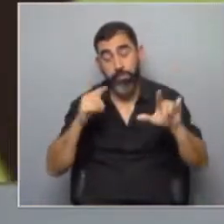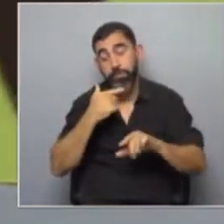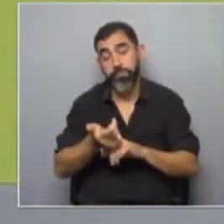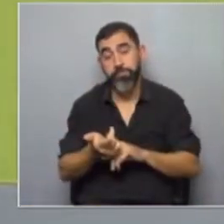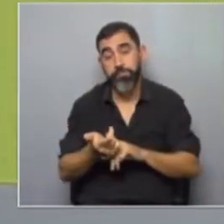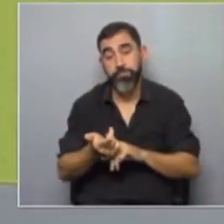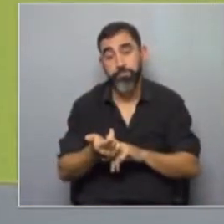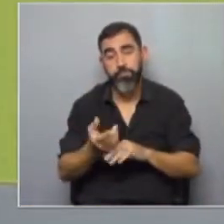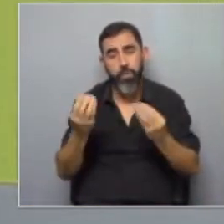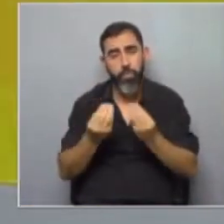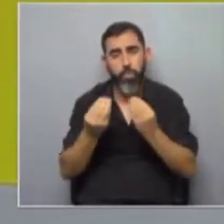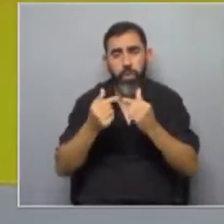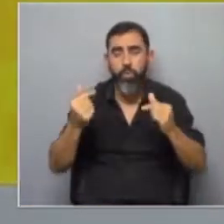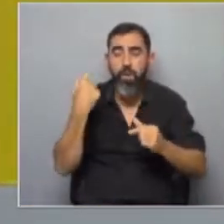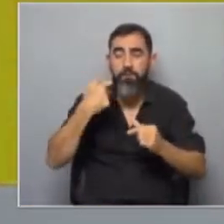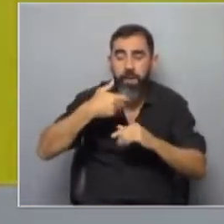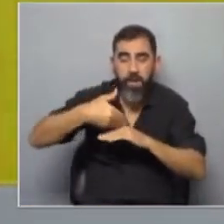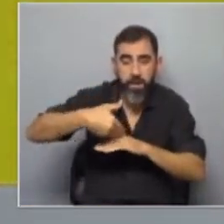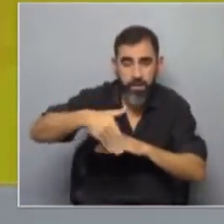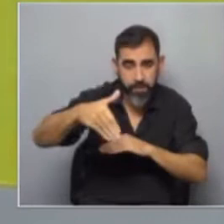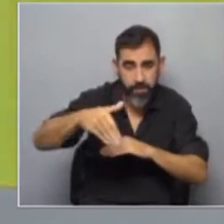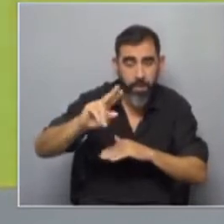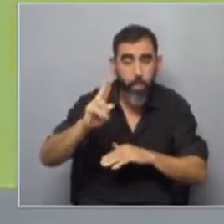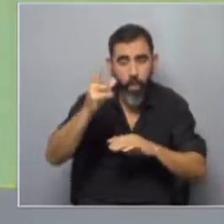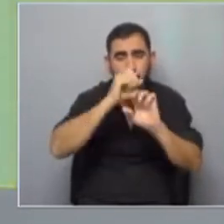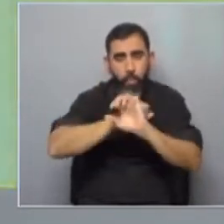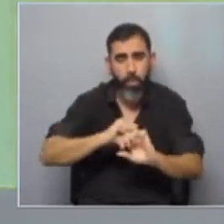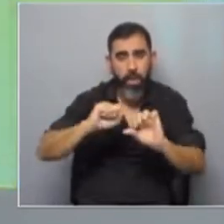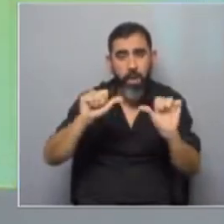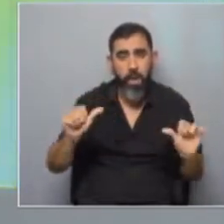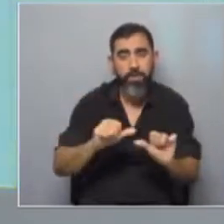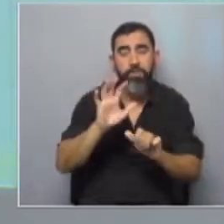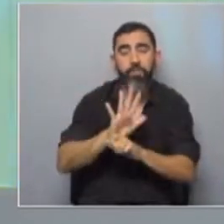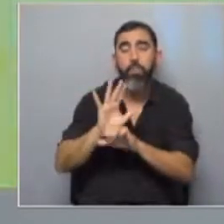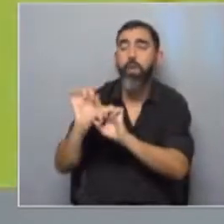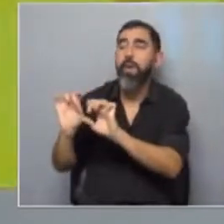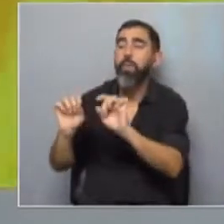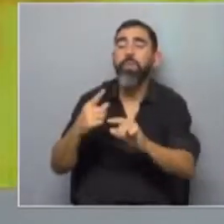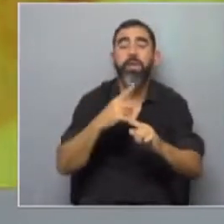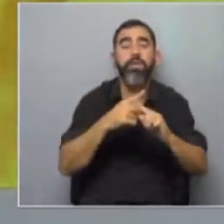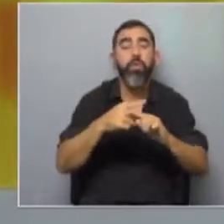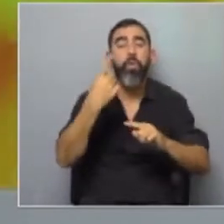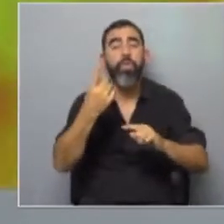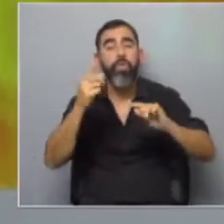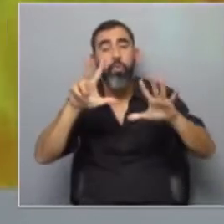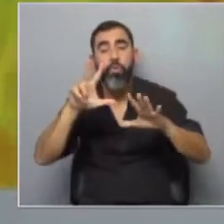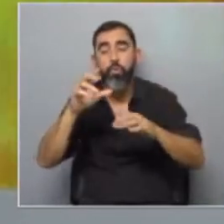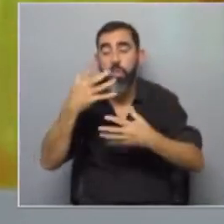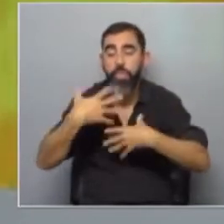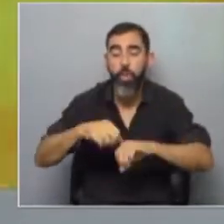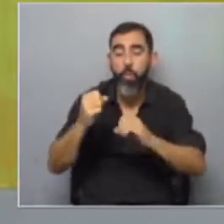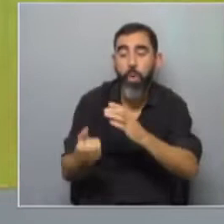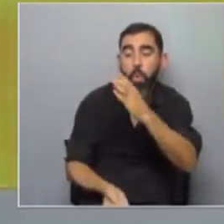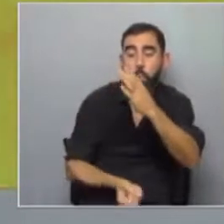filmarlo, porque era la forma de tener un contacto más directo, que fue de hecho lo que hicimos, pudimos tocarlo, digamos. Sí. De todas formas,